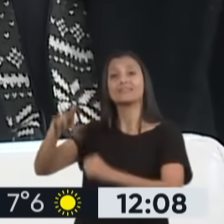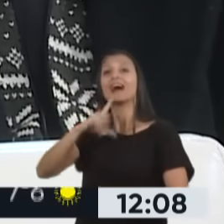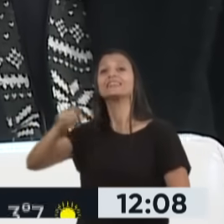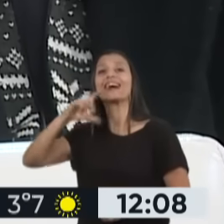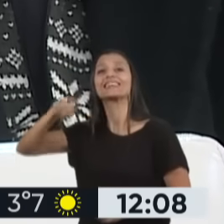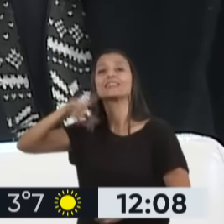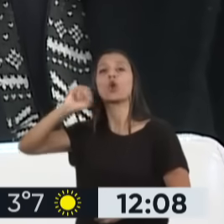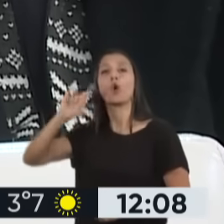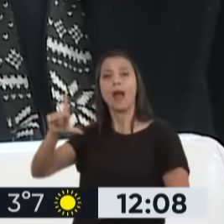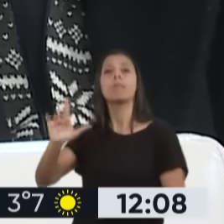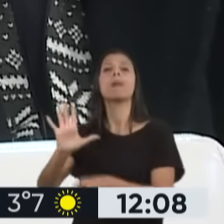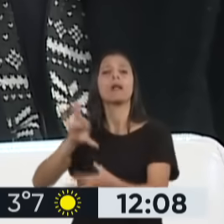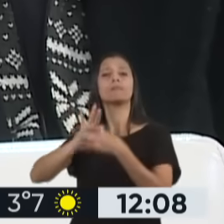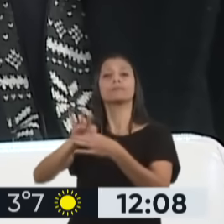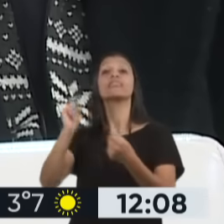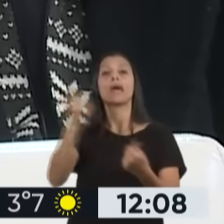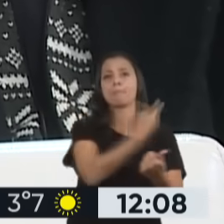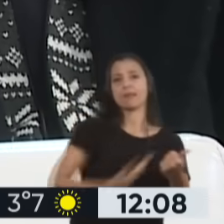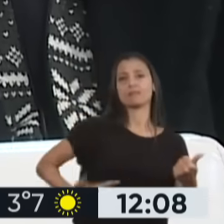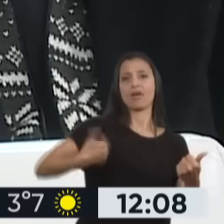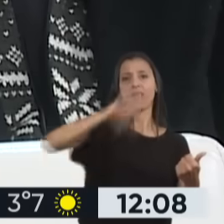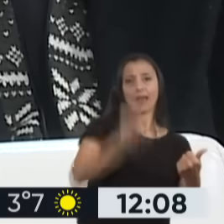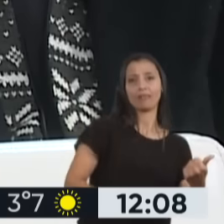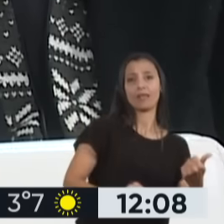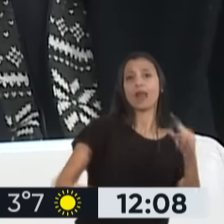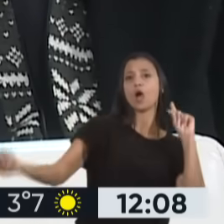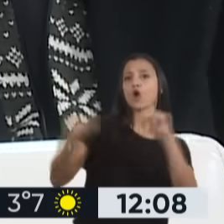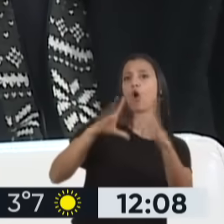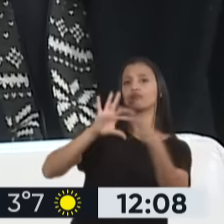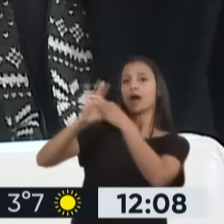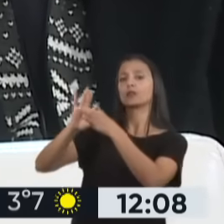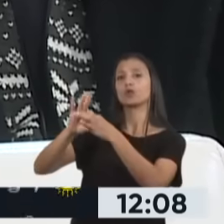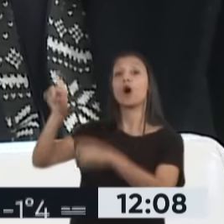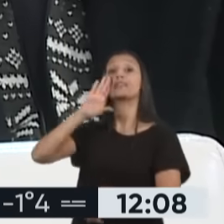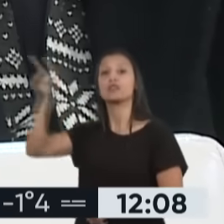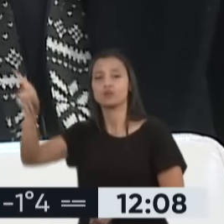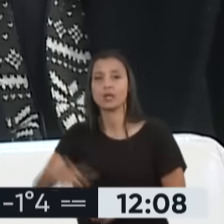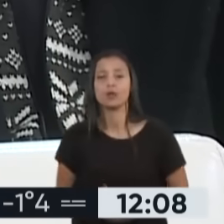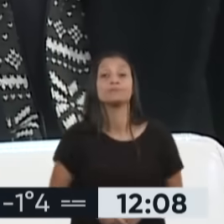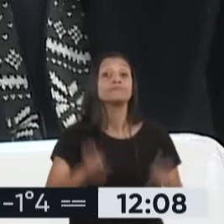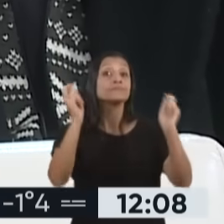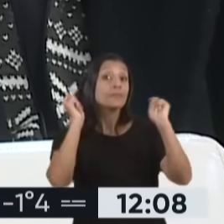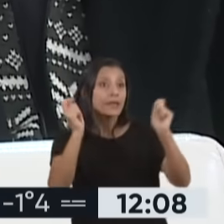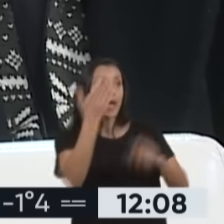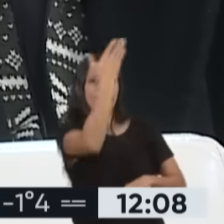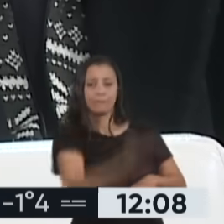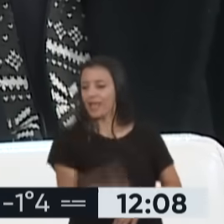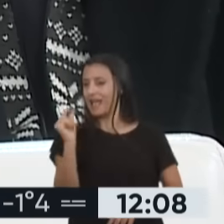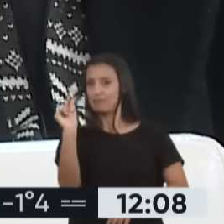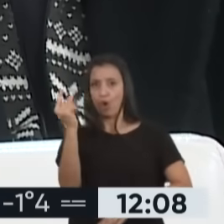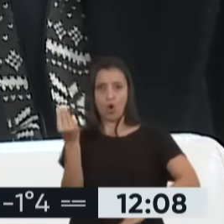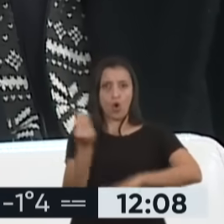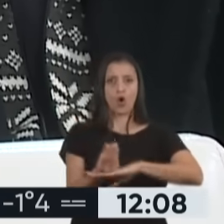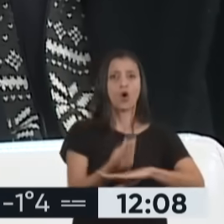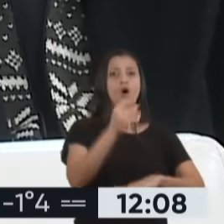para ser de enlace entre la presidencia argentina y la de Estados Unidos. Esta compañía está vinculada a Leonardo Scaturice, que recientemente estuvo en los diarios